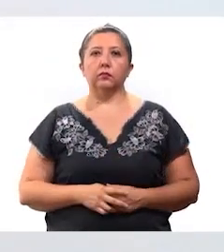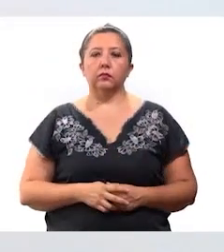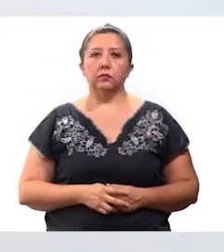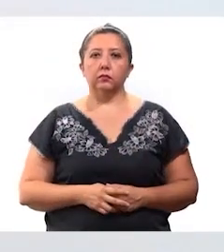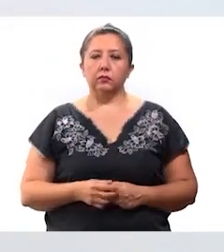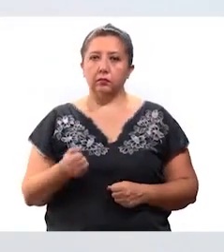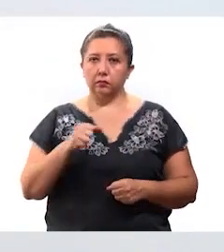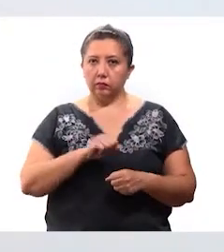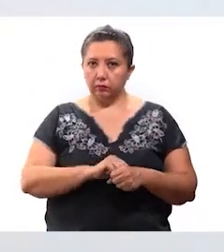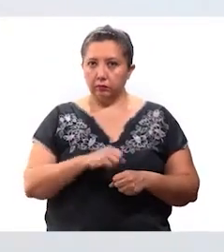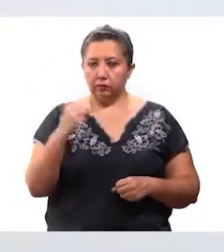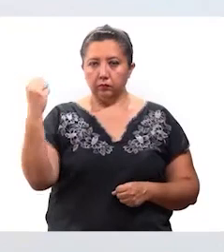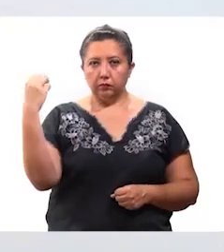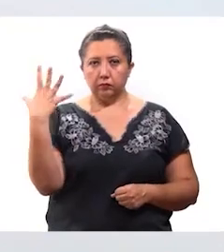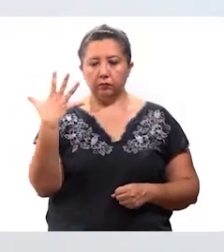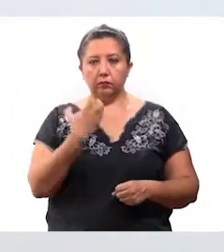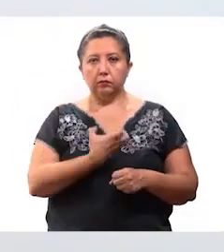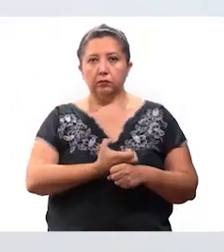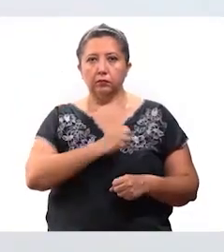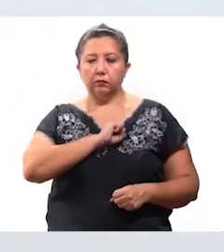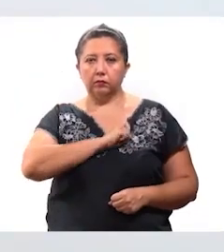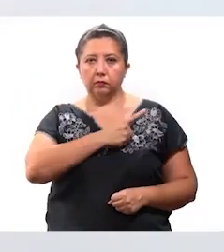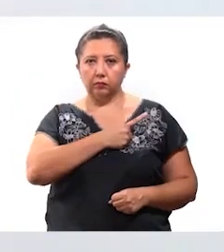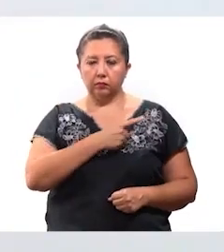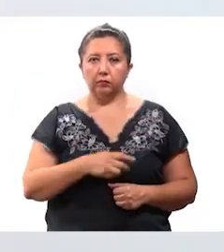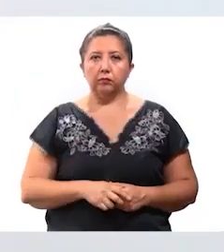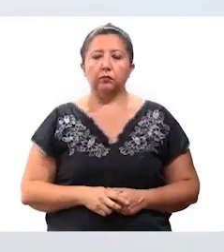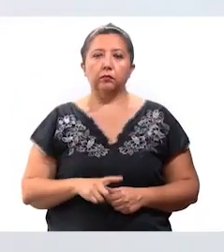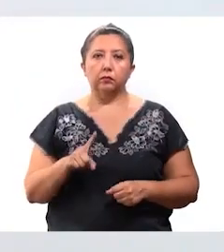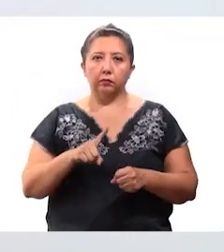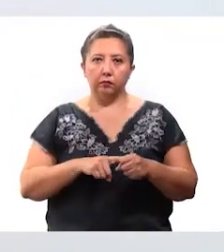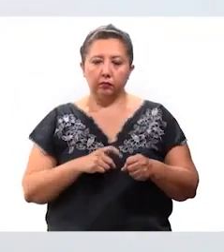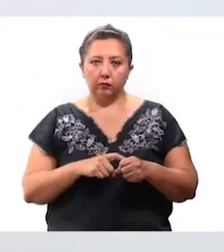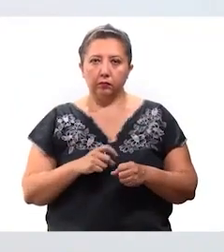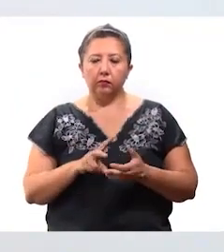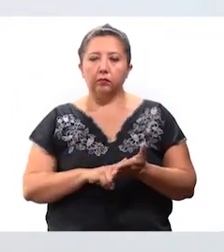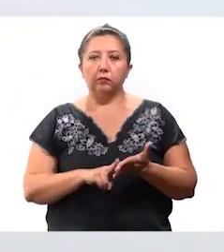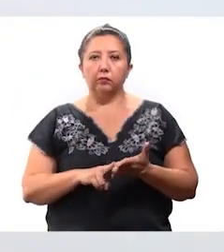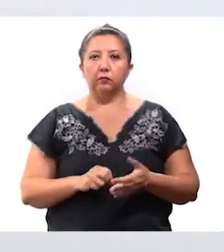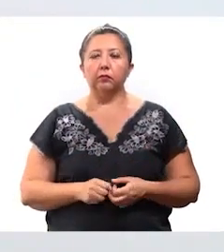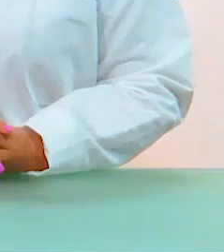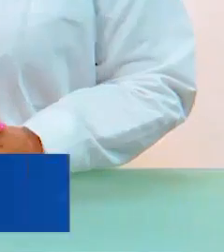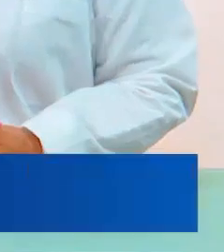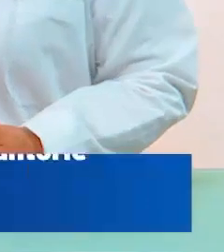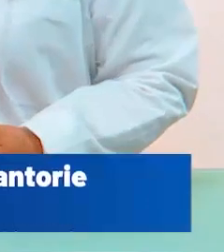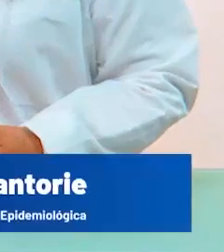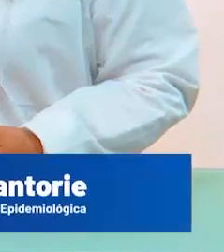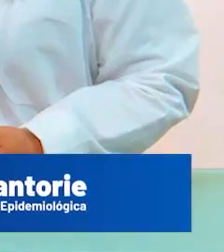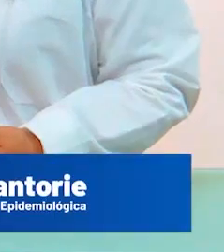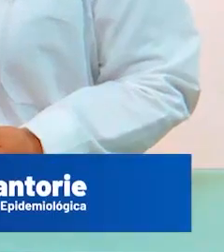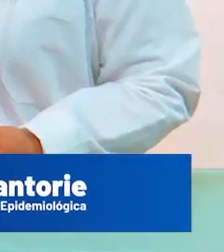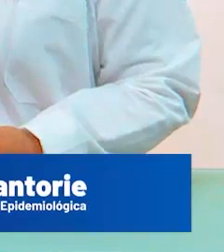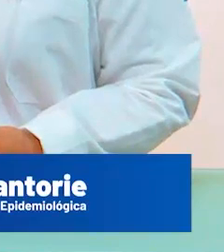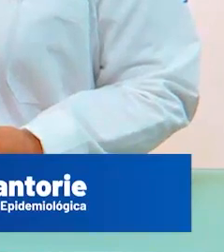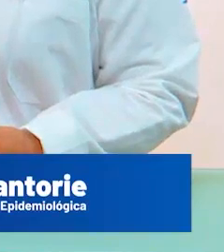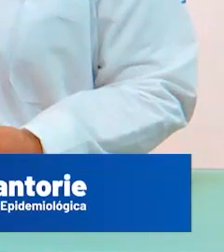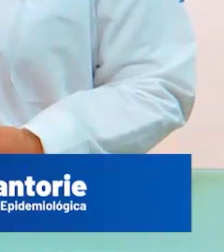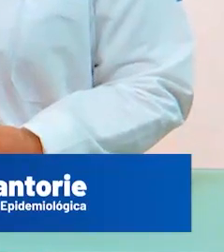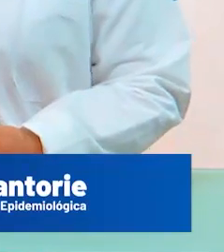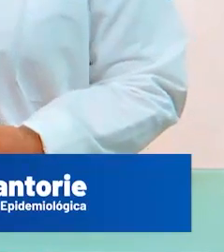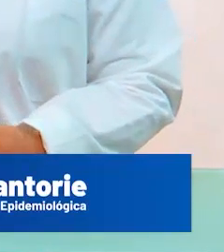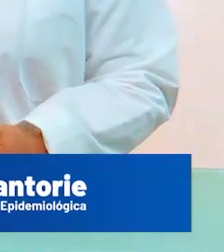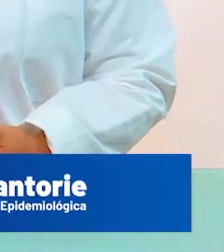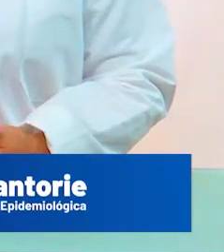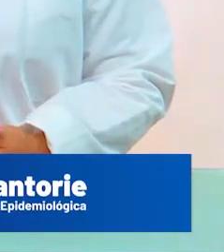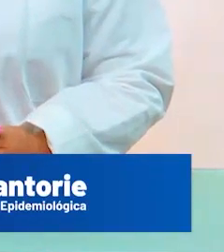años. Los indicadores semanales del semáforo estatal de salud marcan color verde. Hasta aquí el reporte, licenciada.